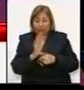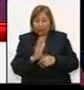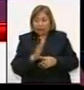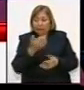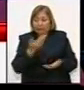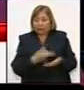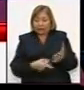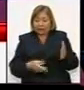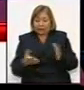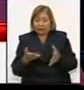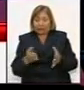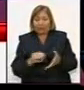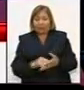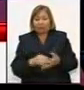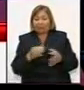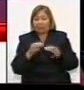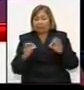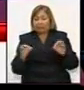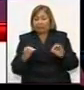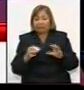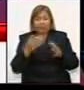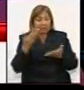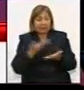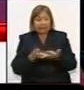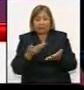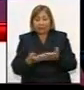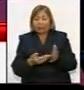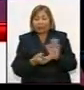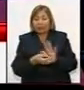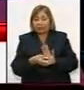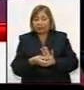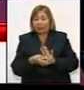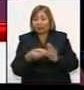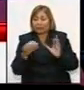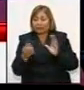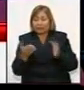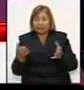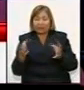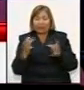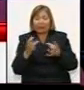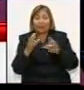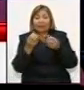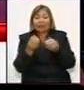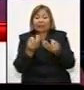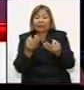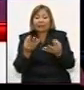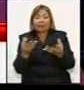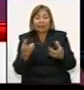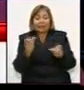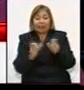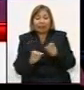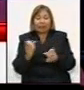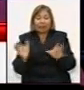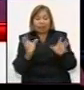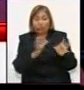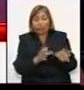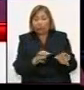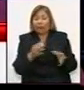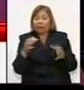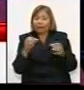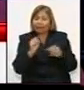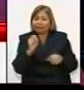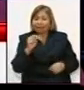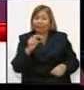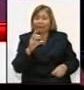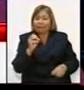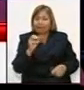esté, cuyo número de integrantes esté sujeta a la población, a la cantidad de gente que hay, y un Senado de la